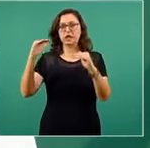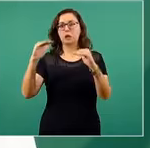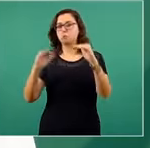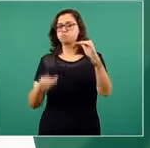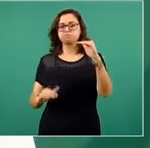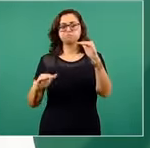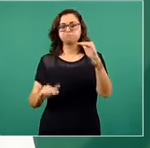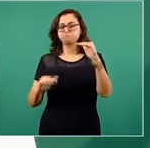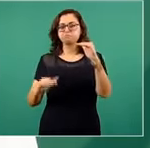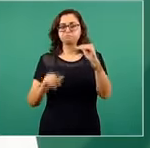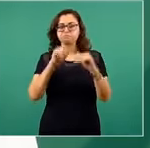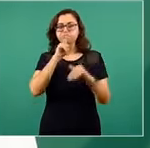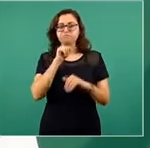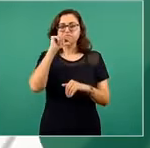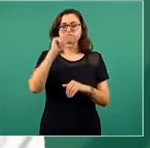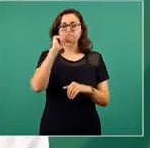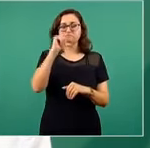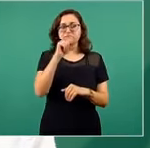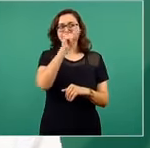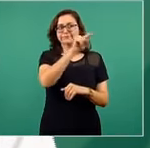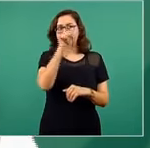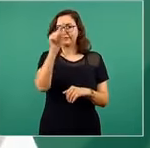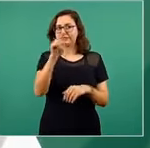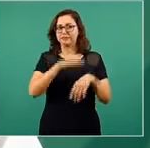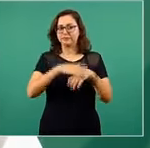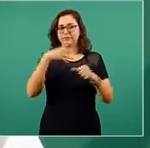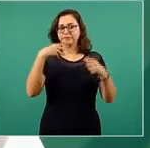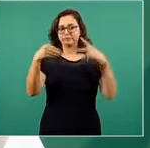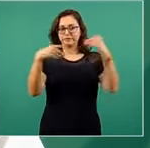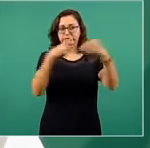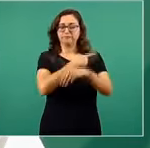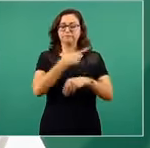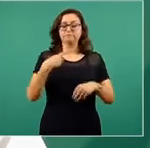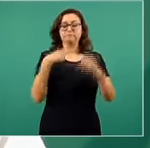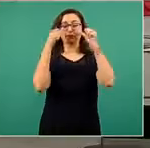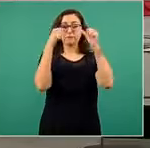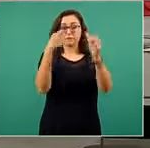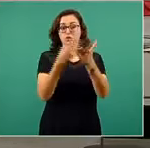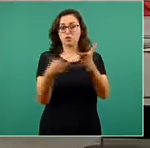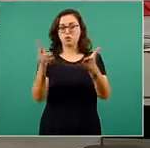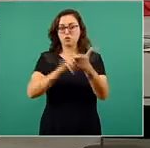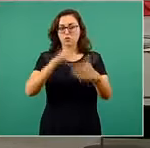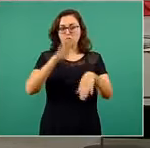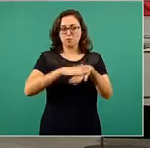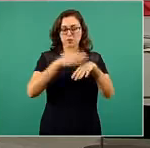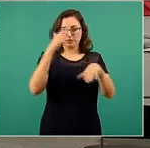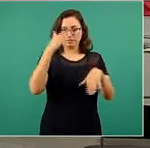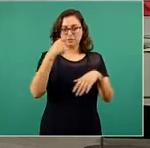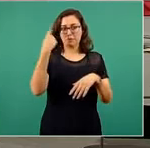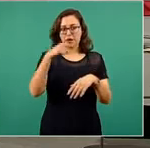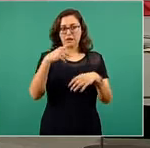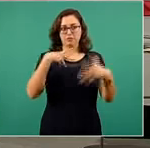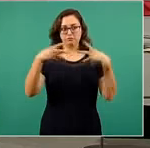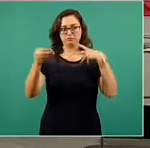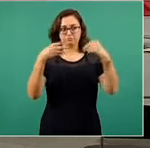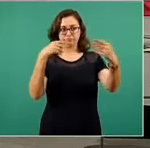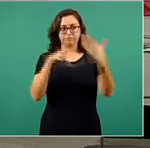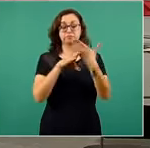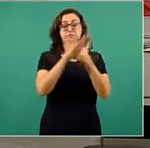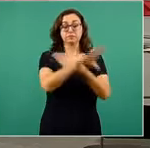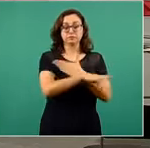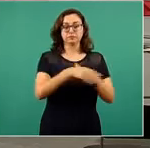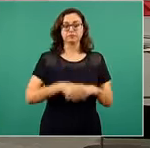medidas de salud pública necesarias para reducir los contagios. Enseguida comentaremos sobre la vacunación. Recuerden